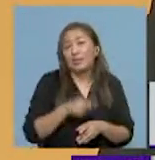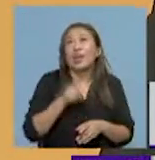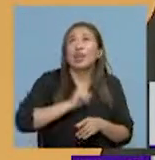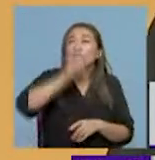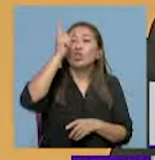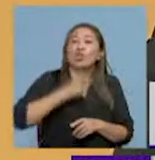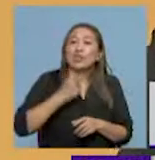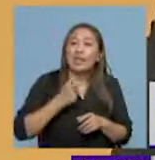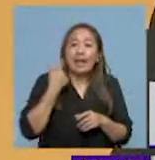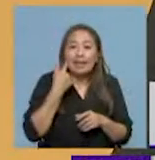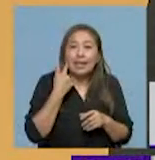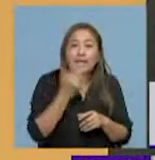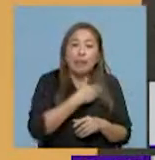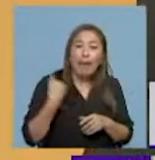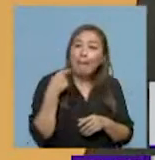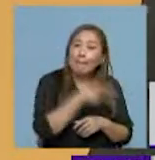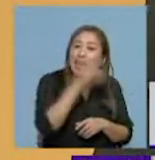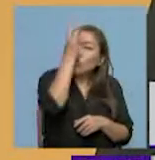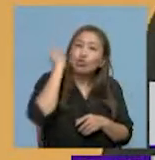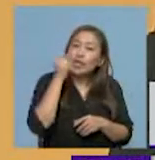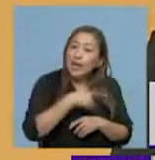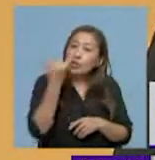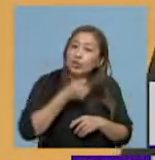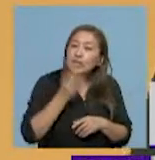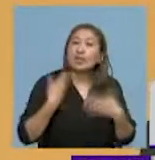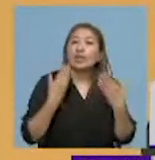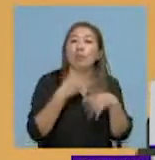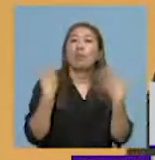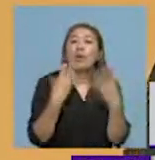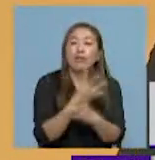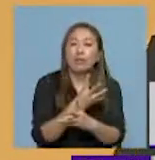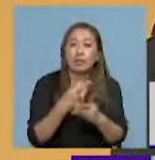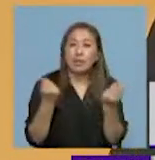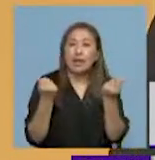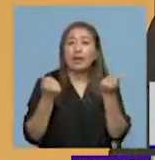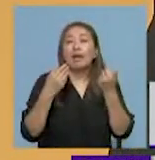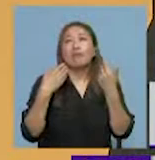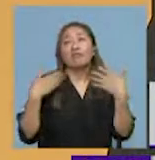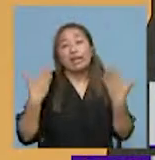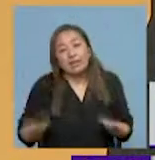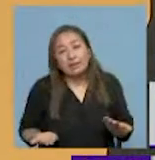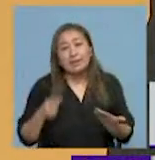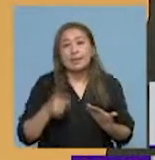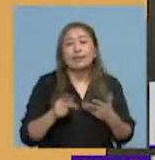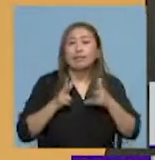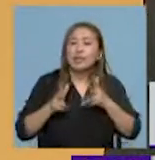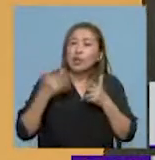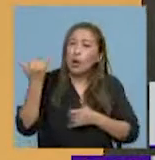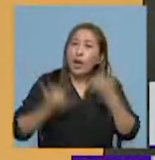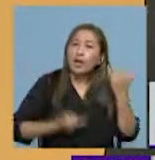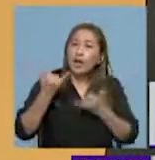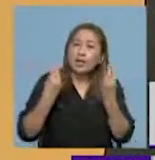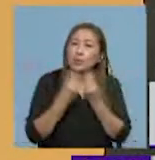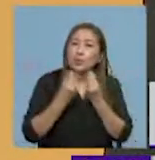permita que le pase nada a esa mamá de 12 años y que esto tenga un final feliz pero digo hay muchas declaraciones